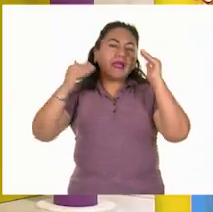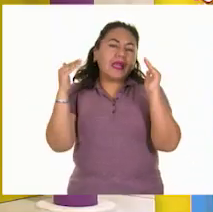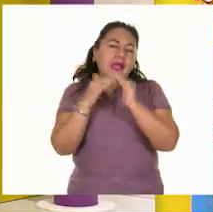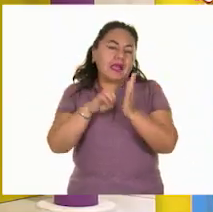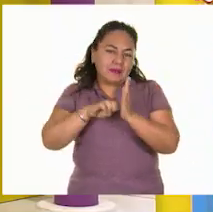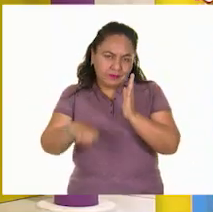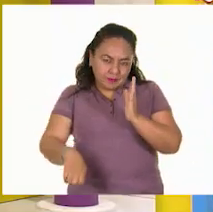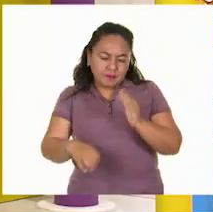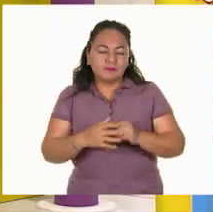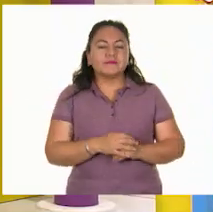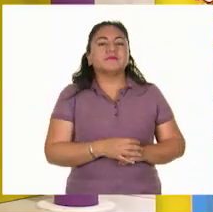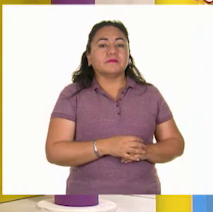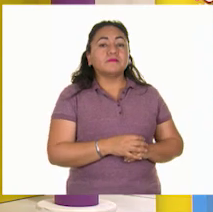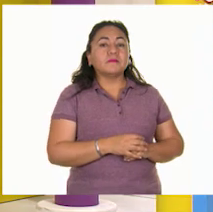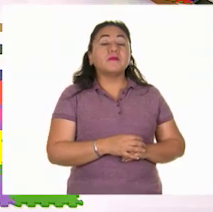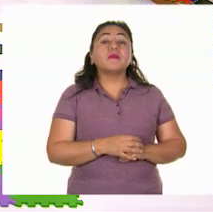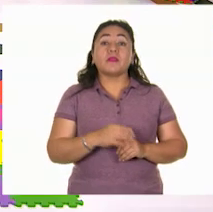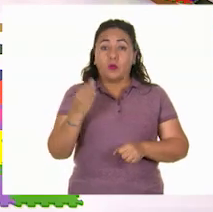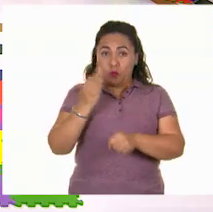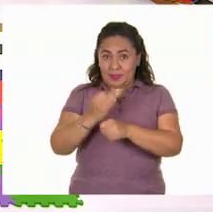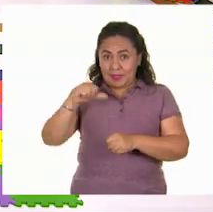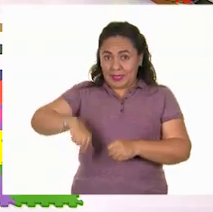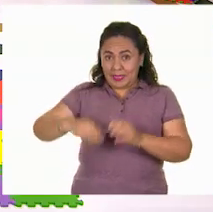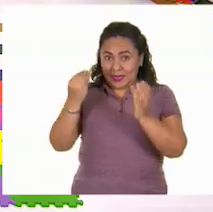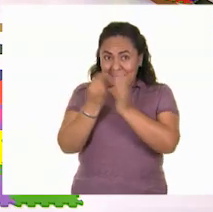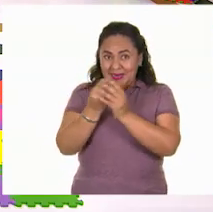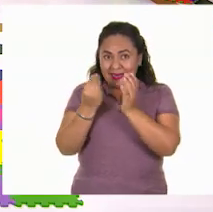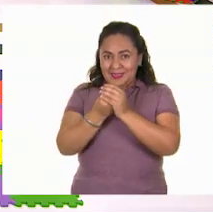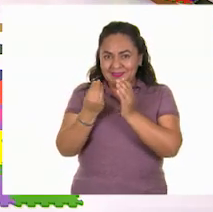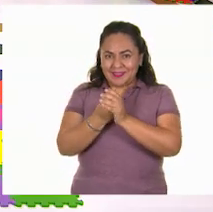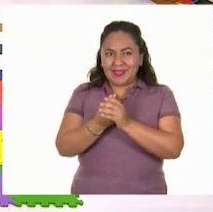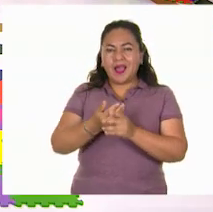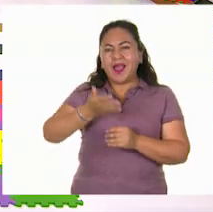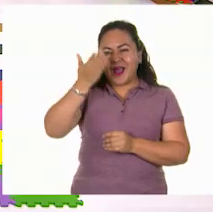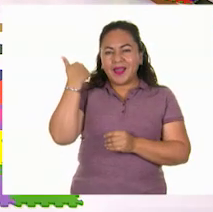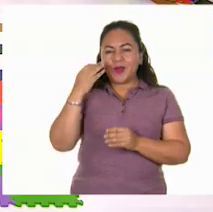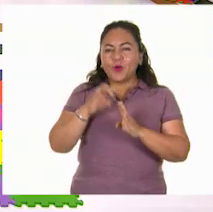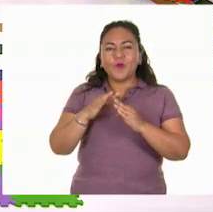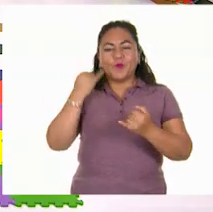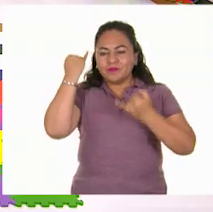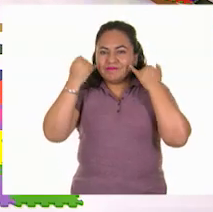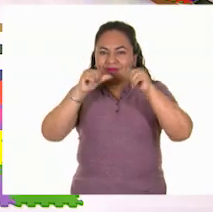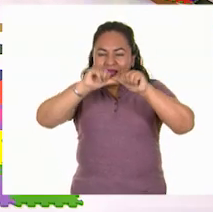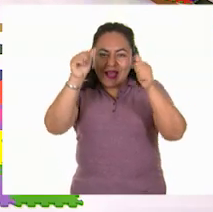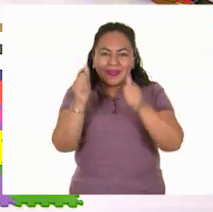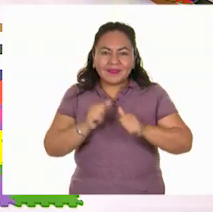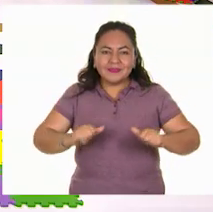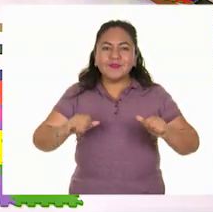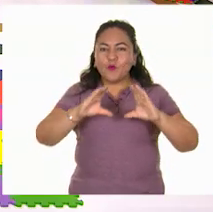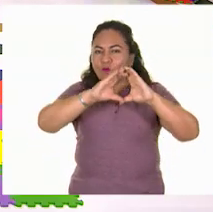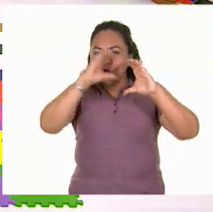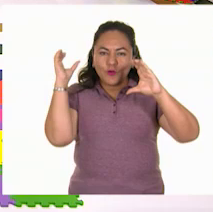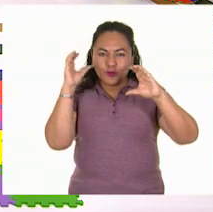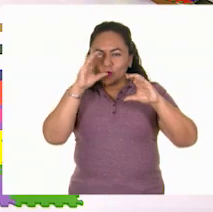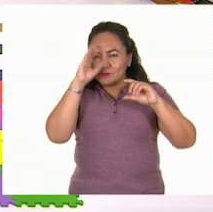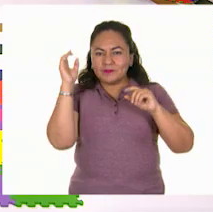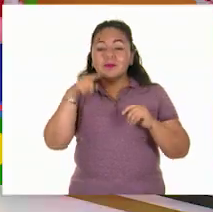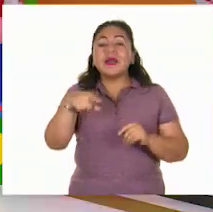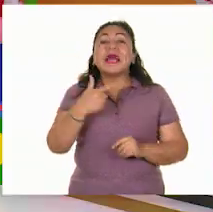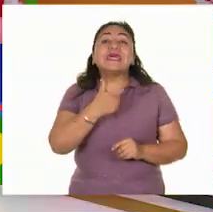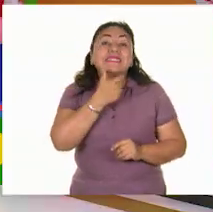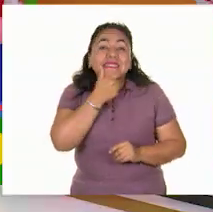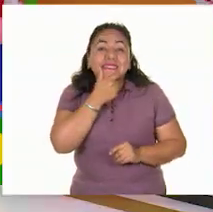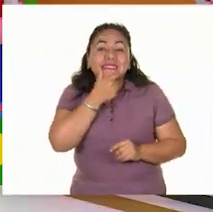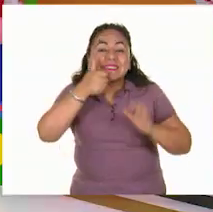ejemplo, en esta clase donde vimos esta manifestación artística justamente de la foto. Sonrían